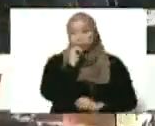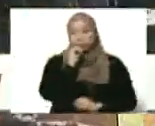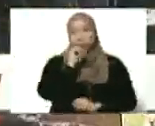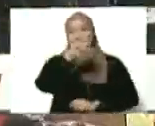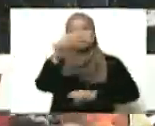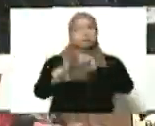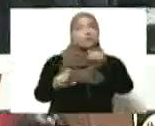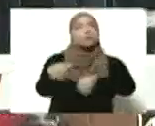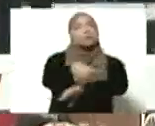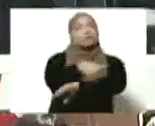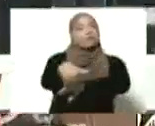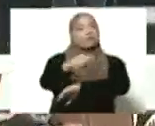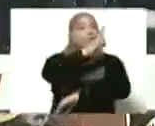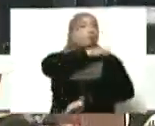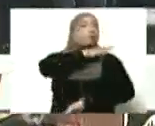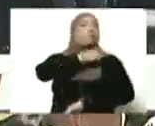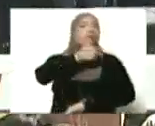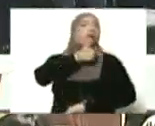¿verdad? O sea,